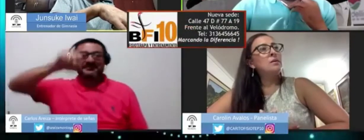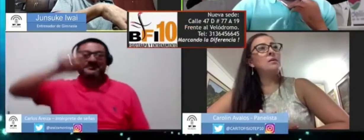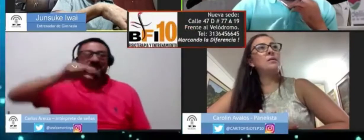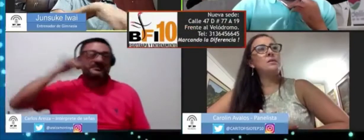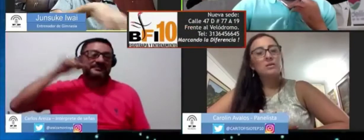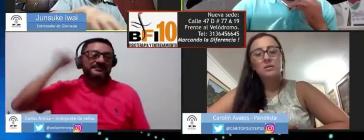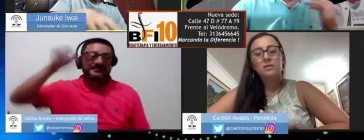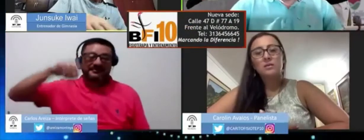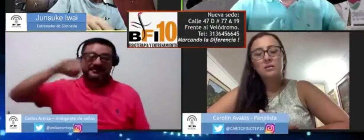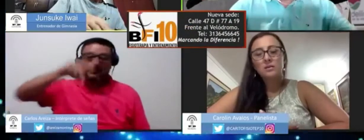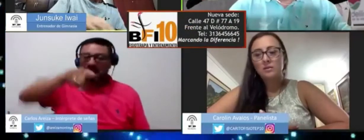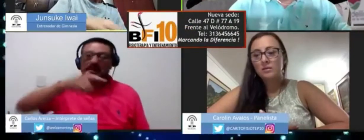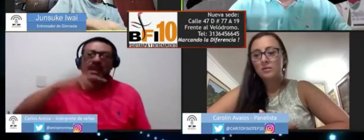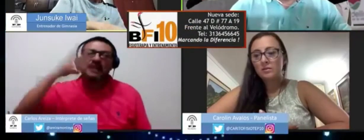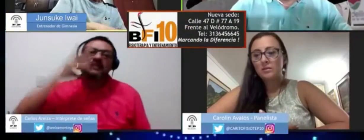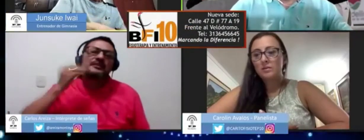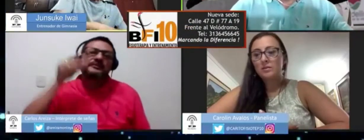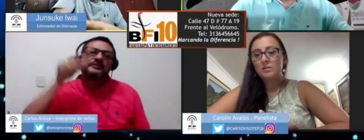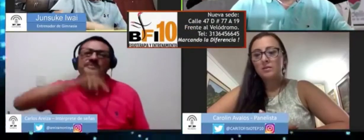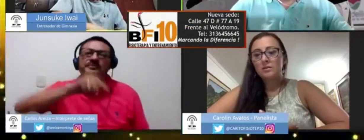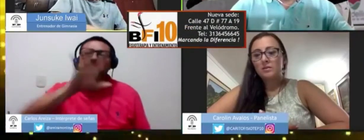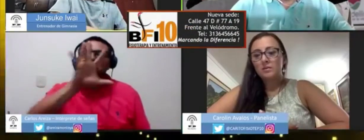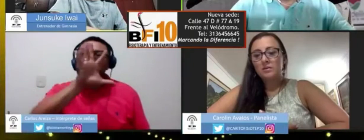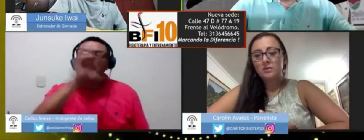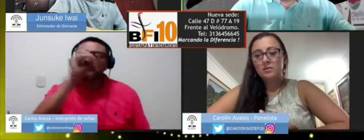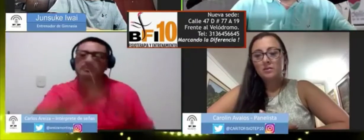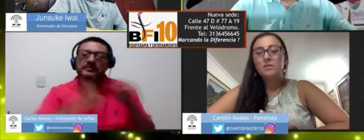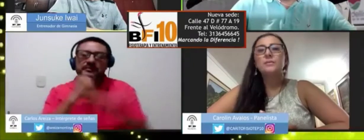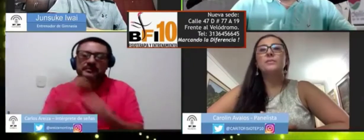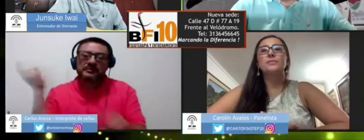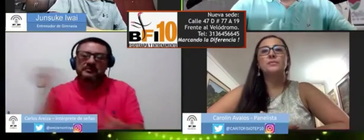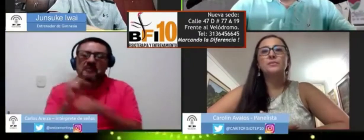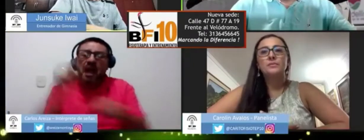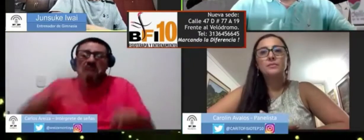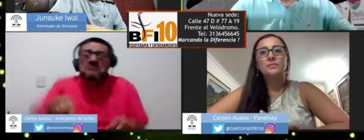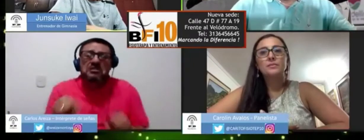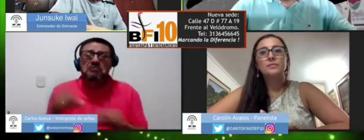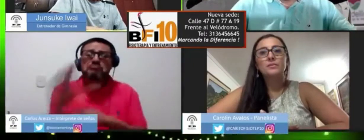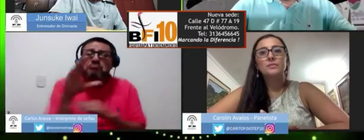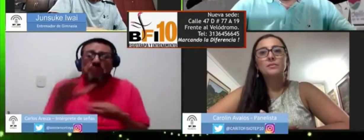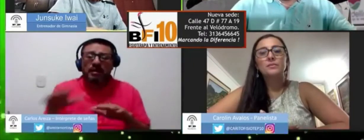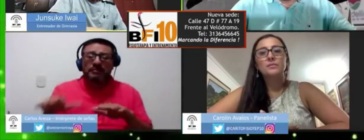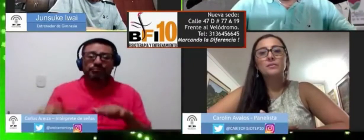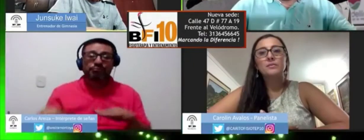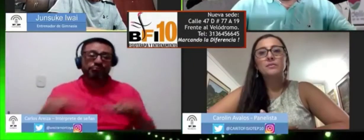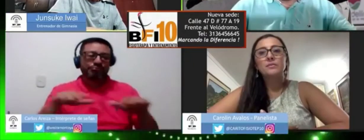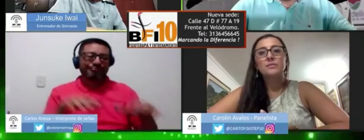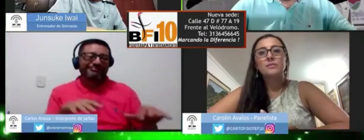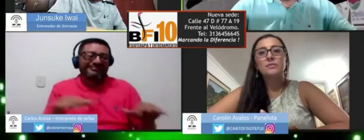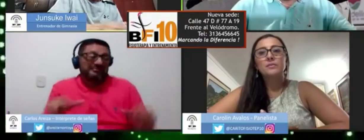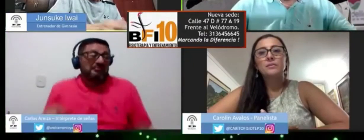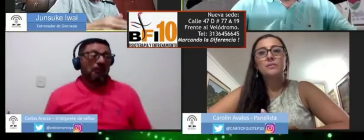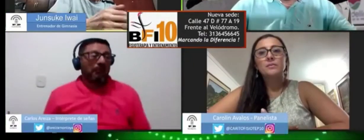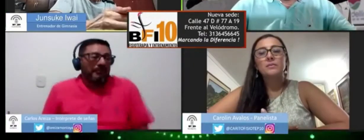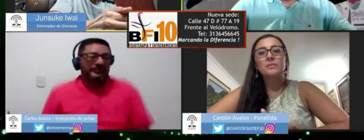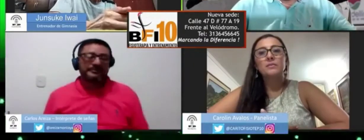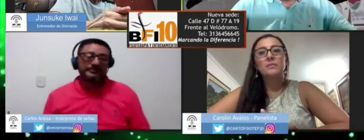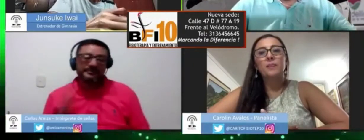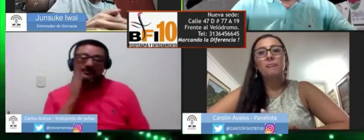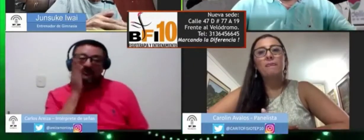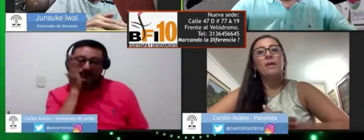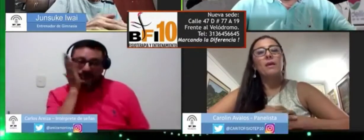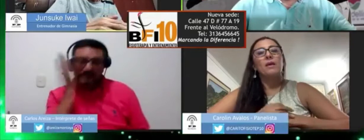así, toda la gente está relajado, no es con claridad para llegar hasta